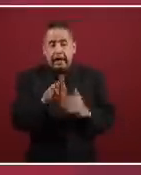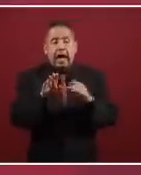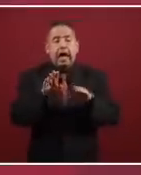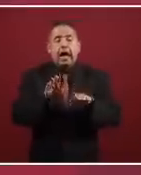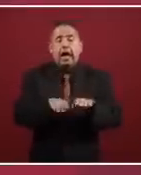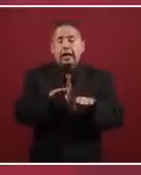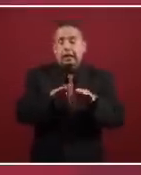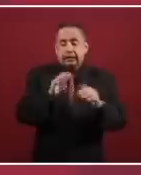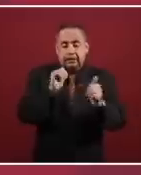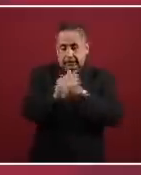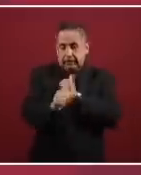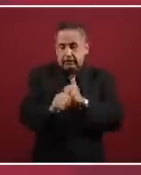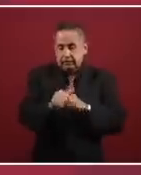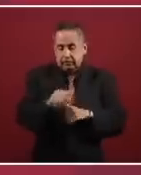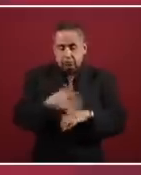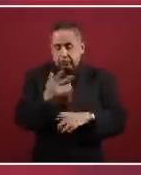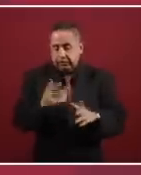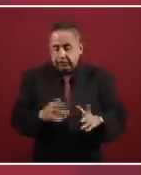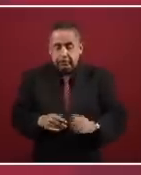porque